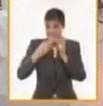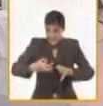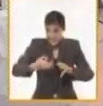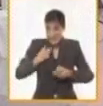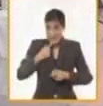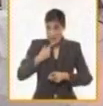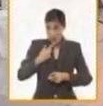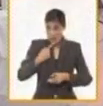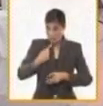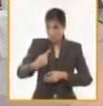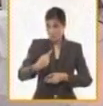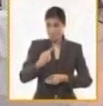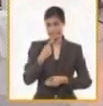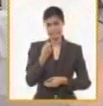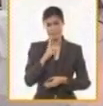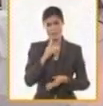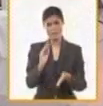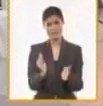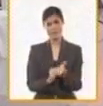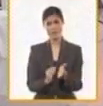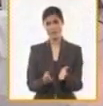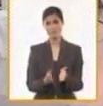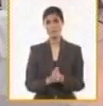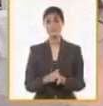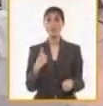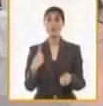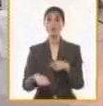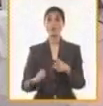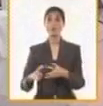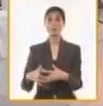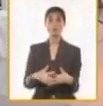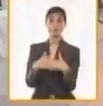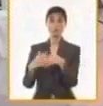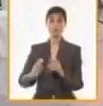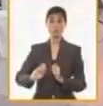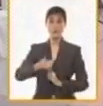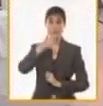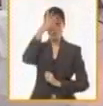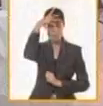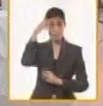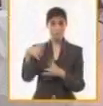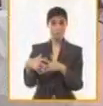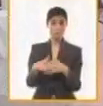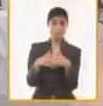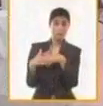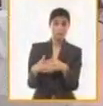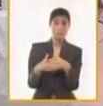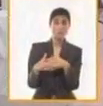quizás es lo que está exasperando un poco al propio Trump. Y bueno, hemos visto también a